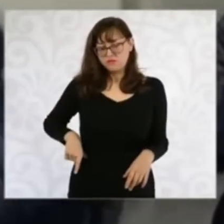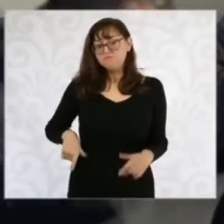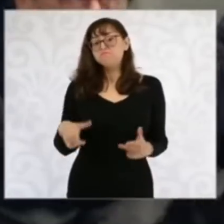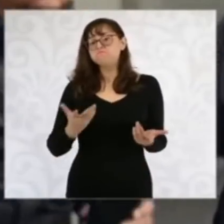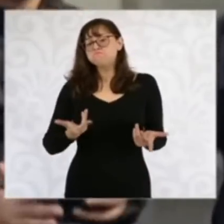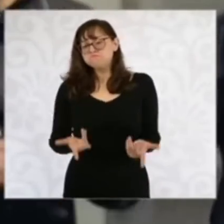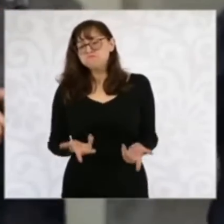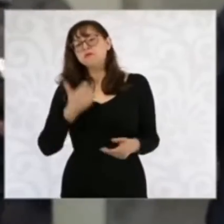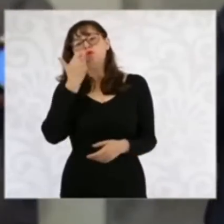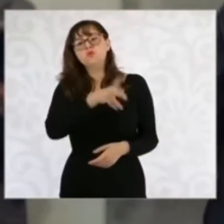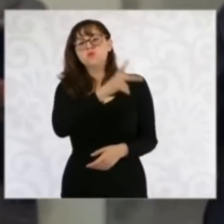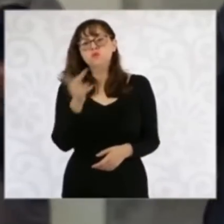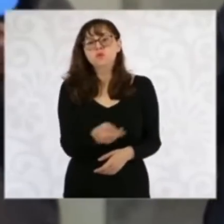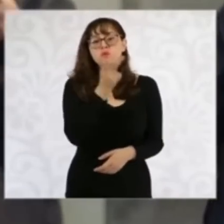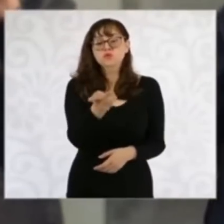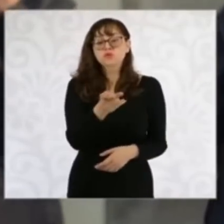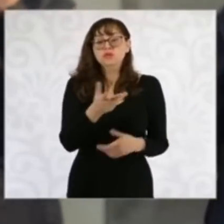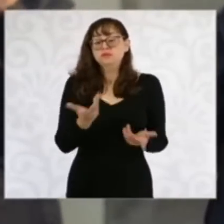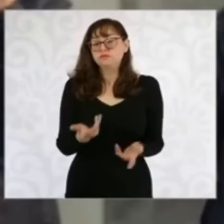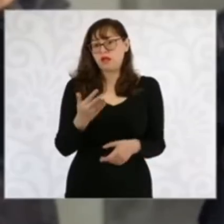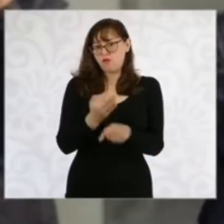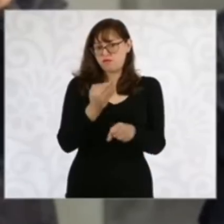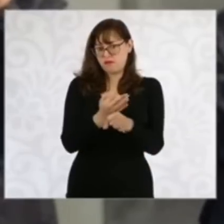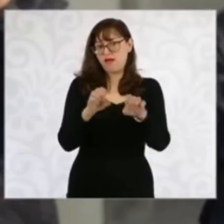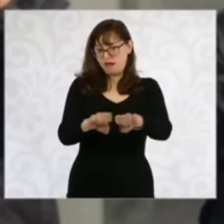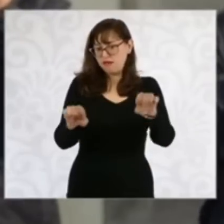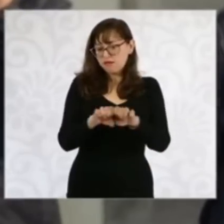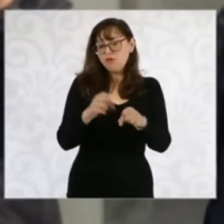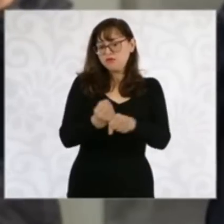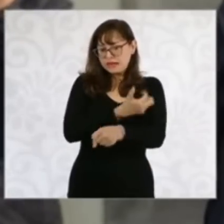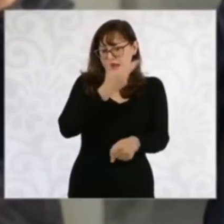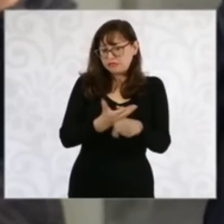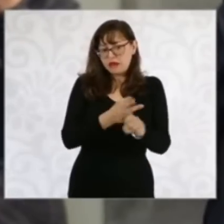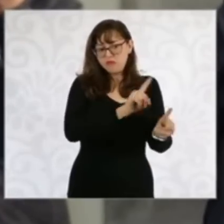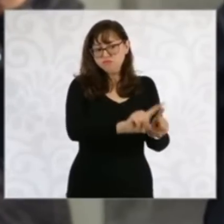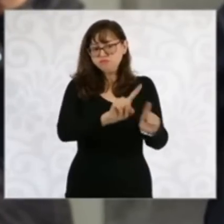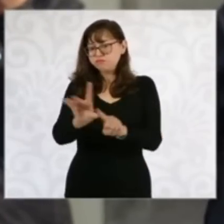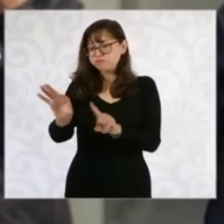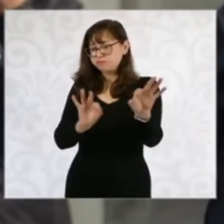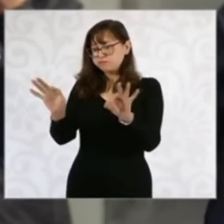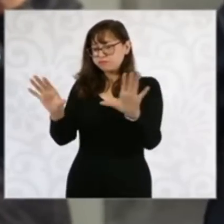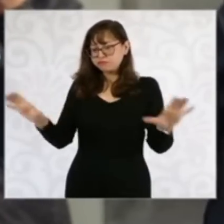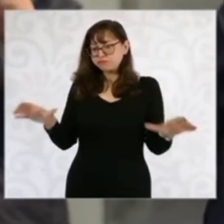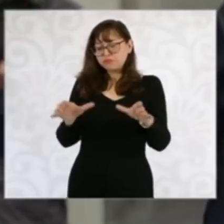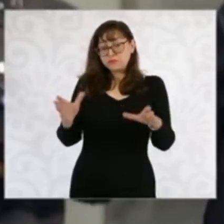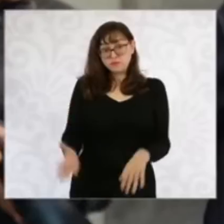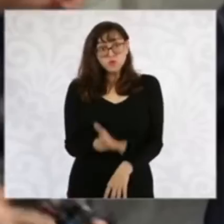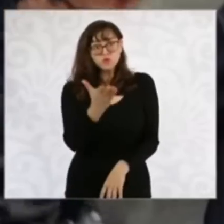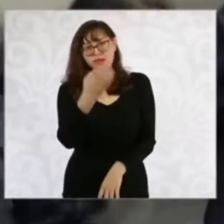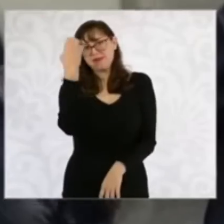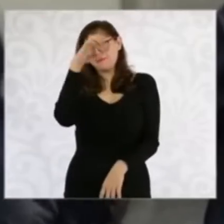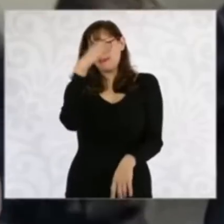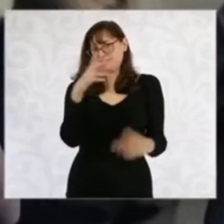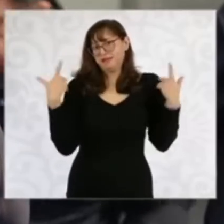tener con los secretarios, con el primer gabinete, con el gabinete ampliado, toda vez que, pues como profesora frente a aula, como científica, como